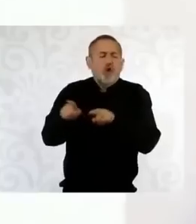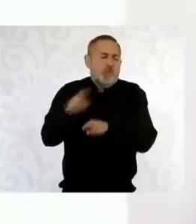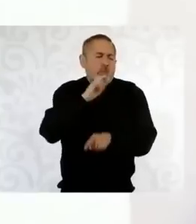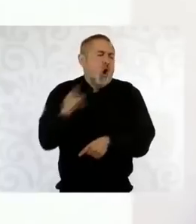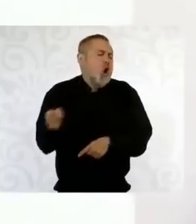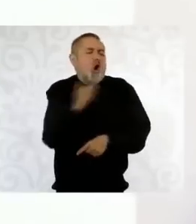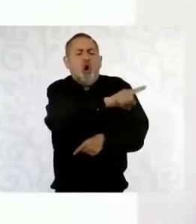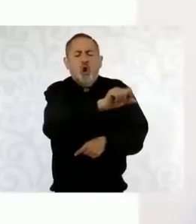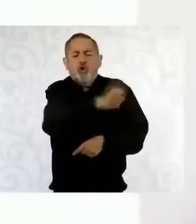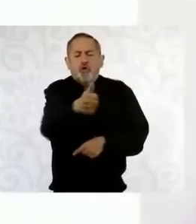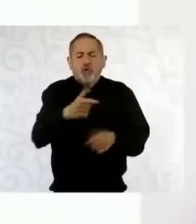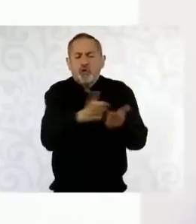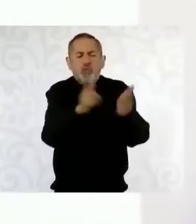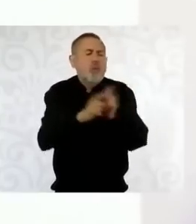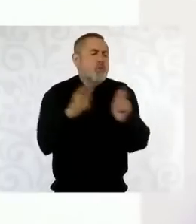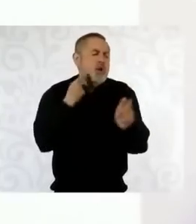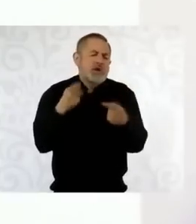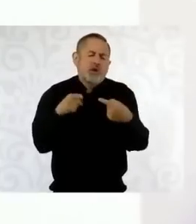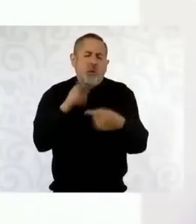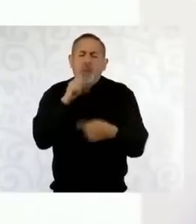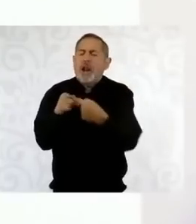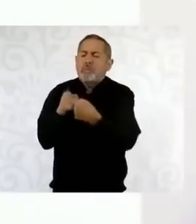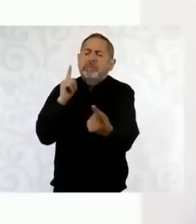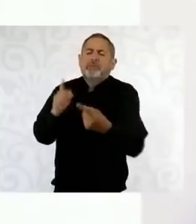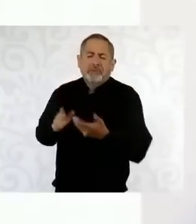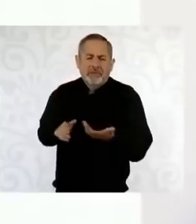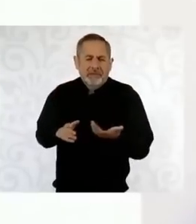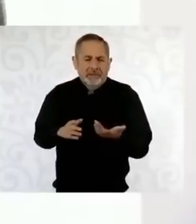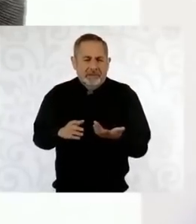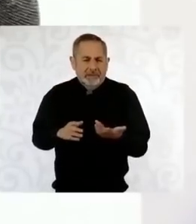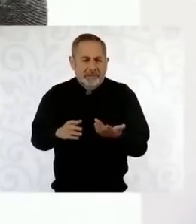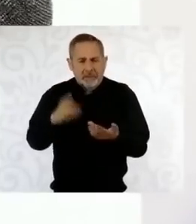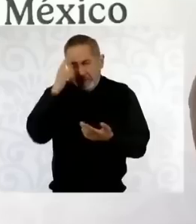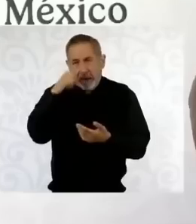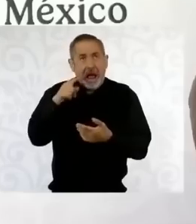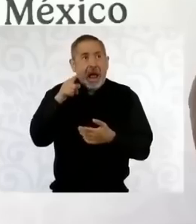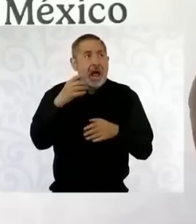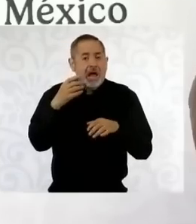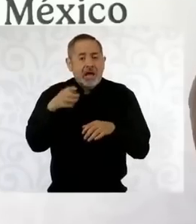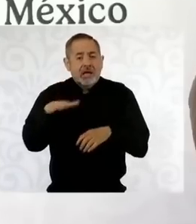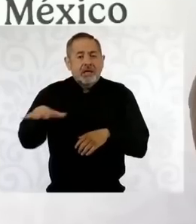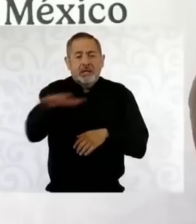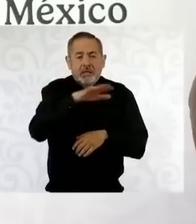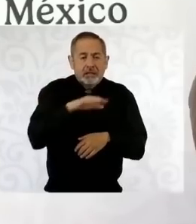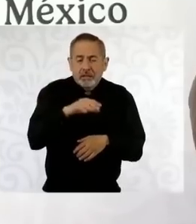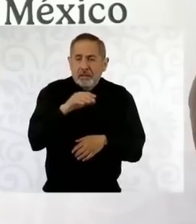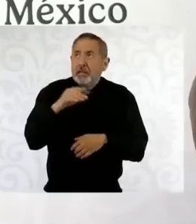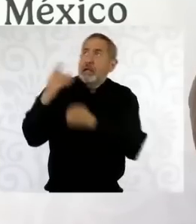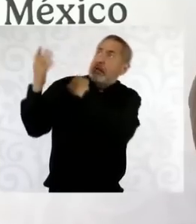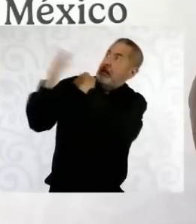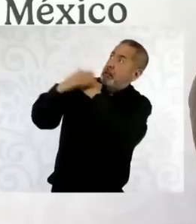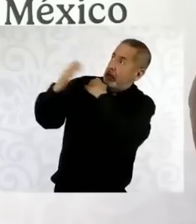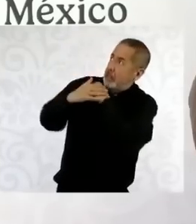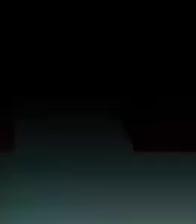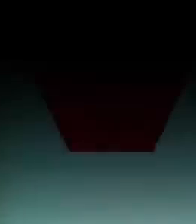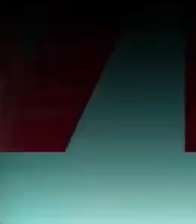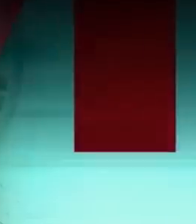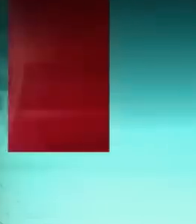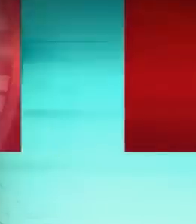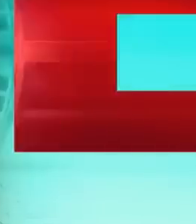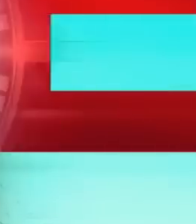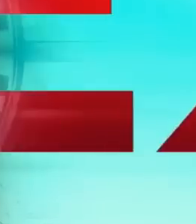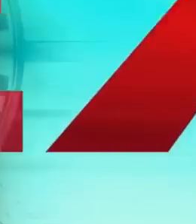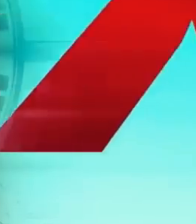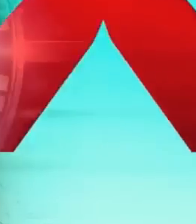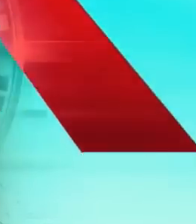otro partido para poder que una entidad que hace un índice nos diga que somos democráticos?